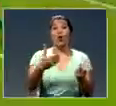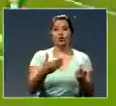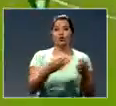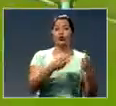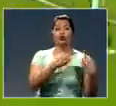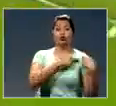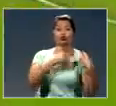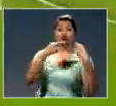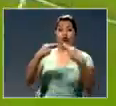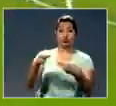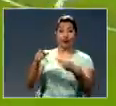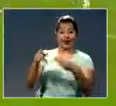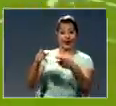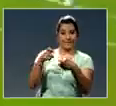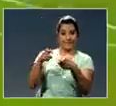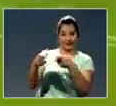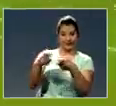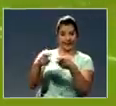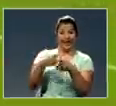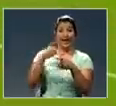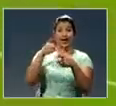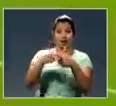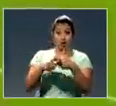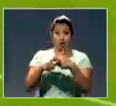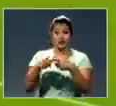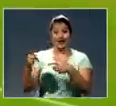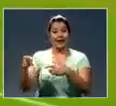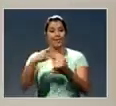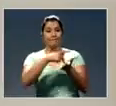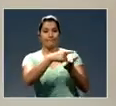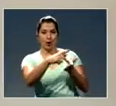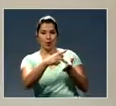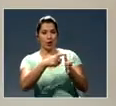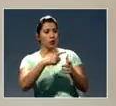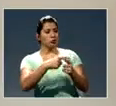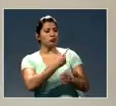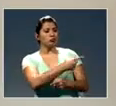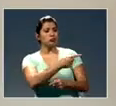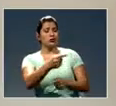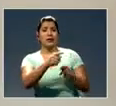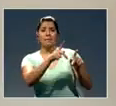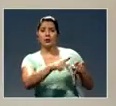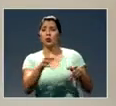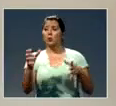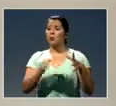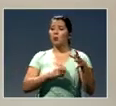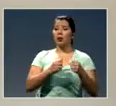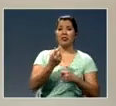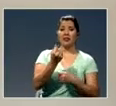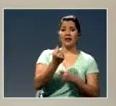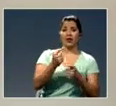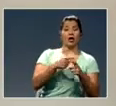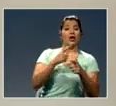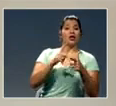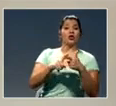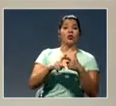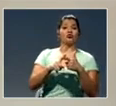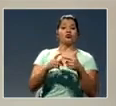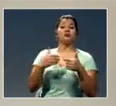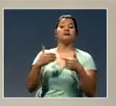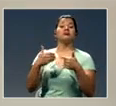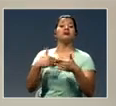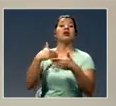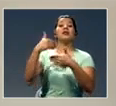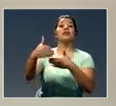administración es que estas personas, cada uno cogía su plata y luego simplemente dejaban morir a Asodeli, físicamente